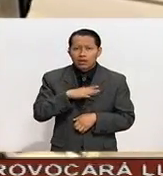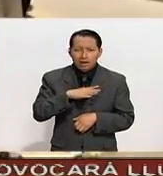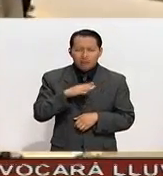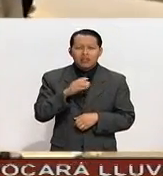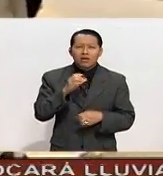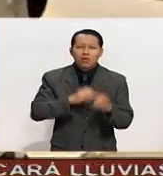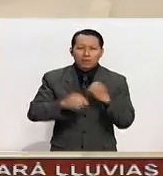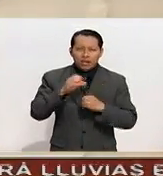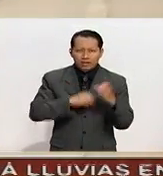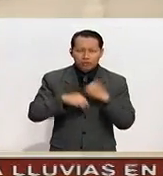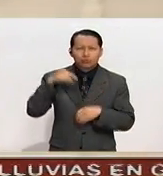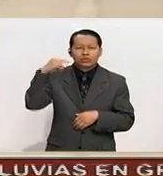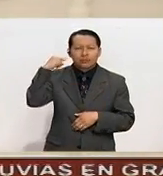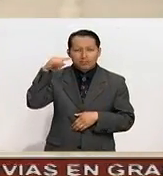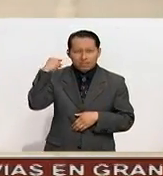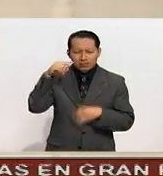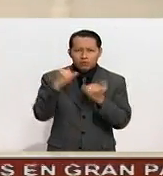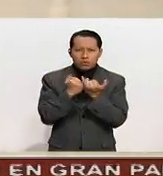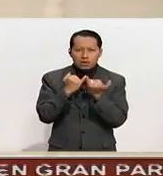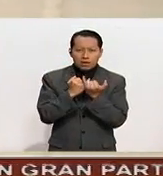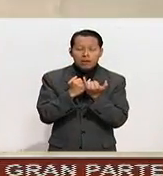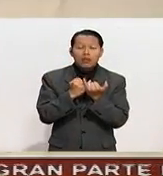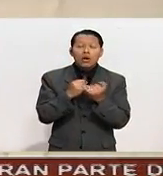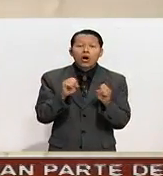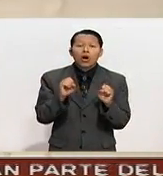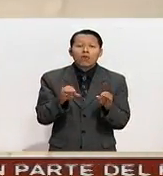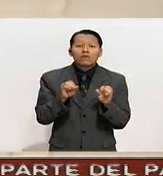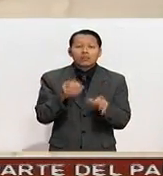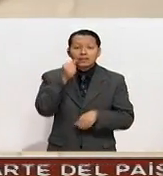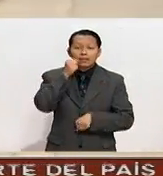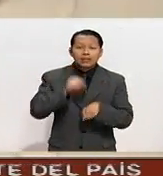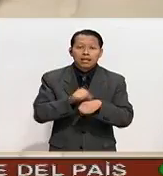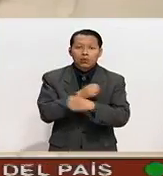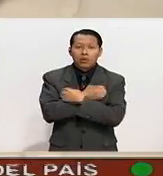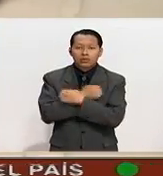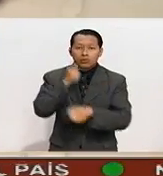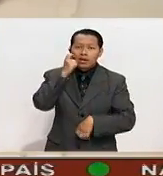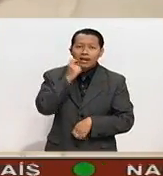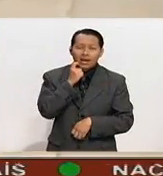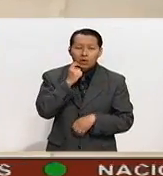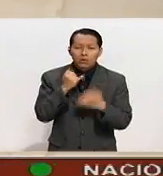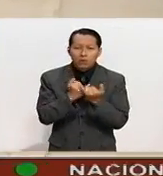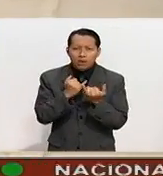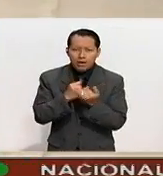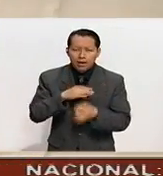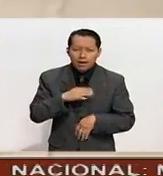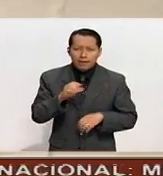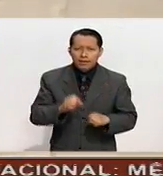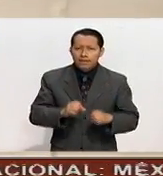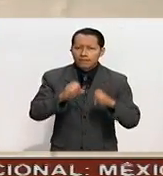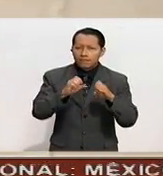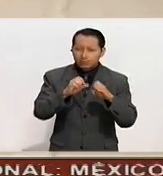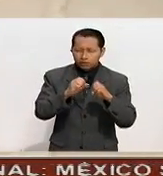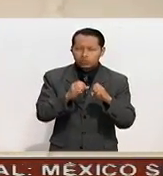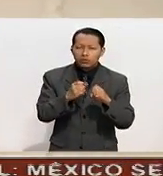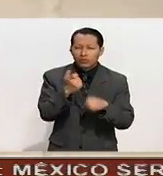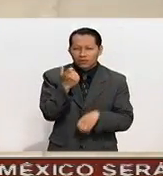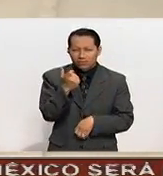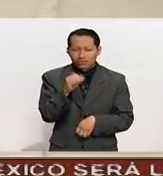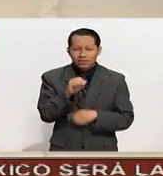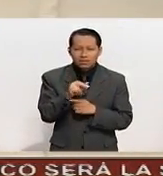capital, Chilpancingo. También cerraron las oficinas de la Secretaría de Educación guerrerense y el edificio de finanzas del